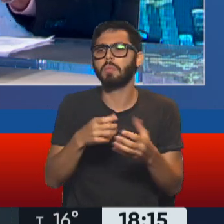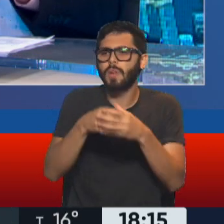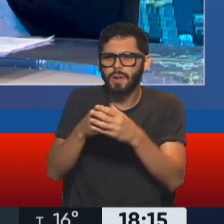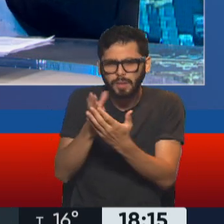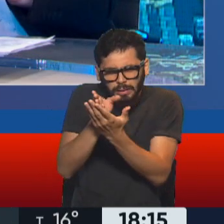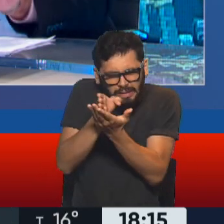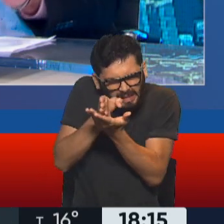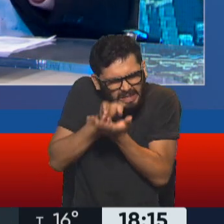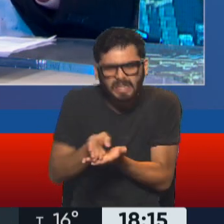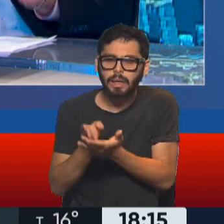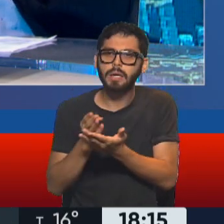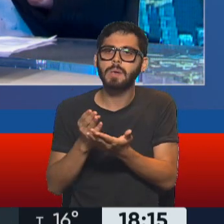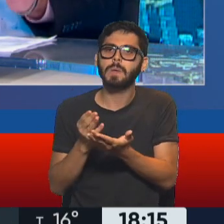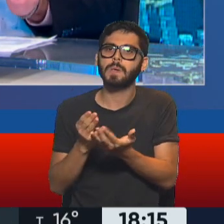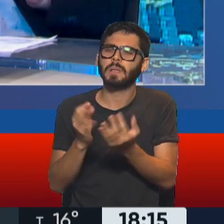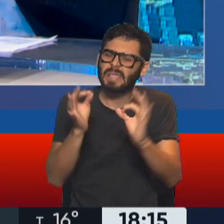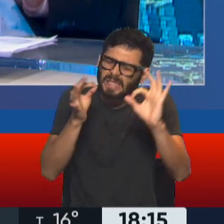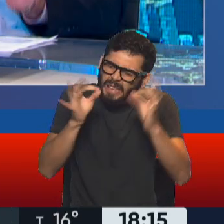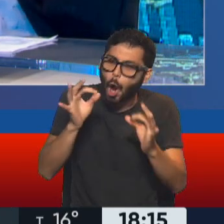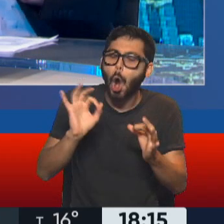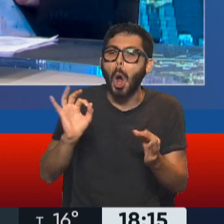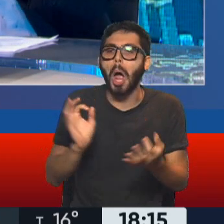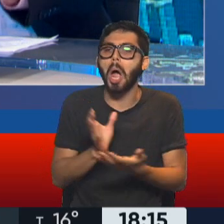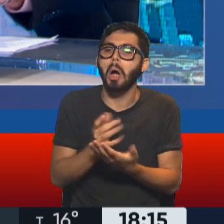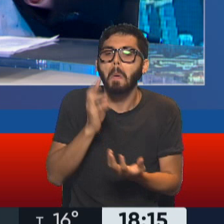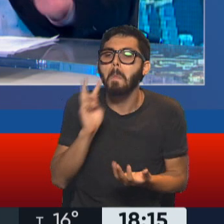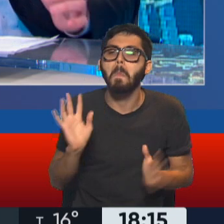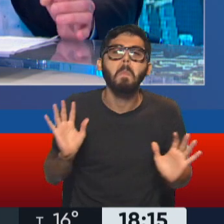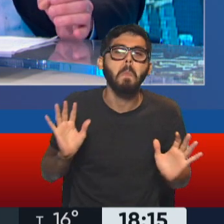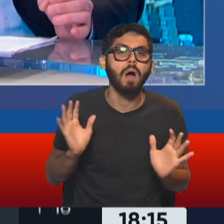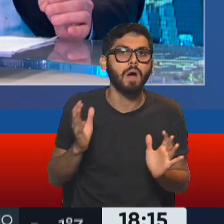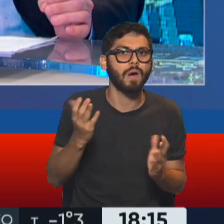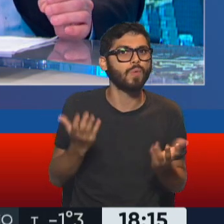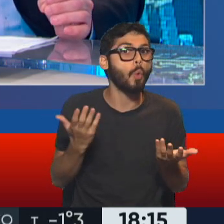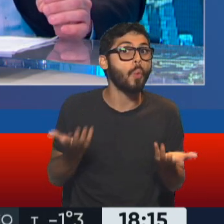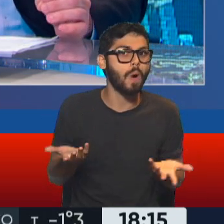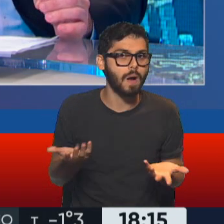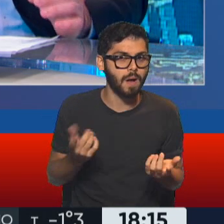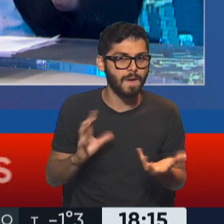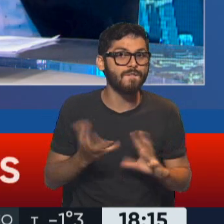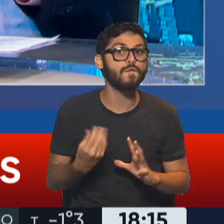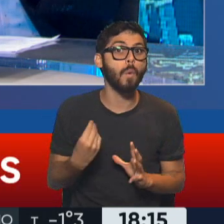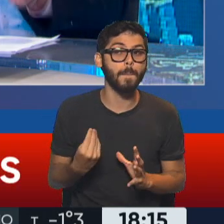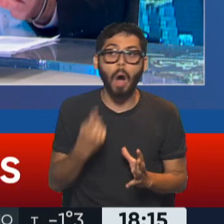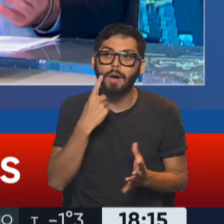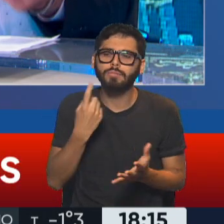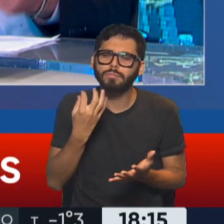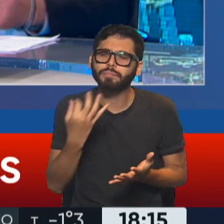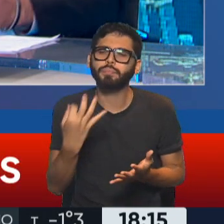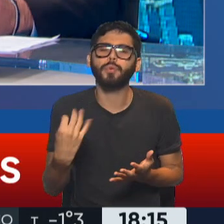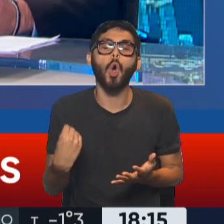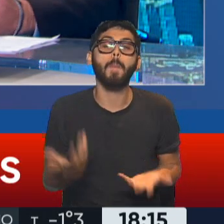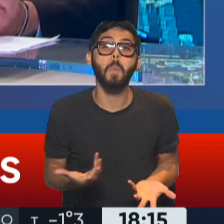finito va a actuar el FMI para ver si Argentina está o no está cumpliendo esos datos? ¿Por qué?